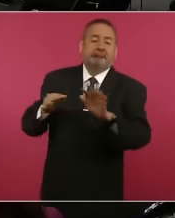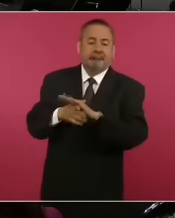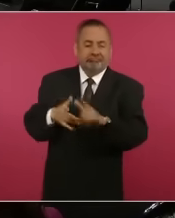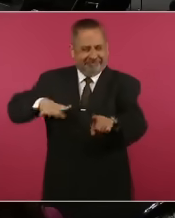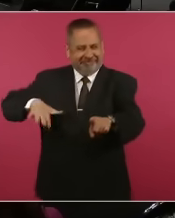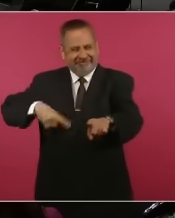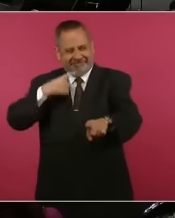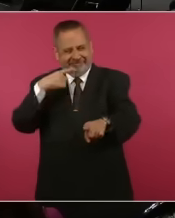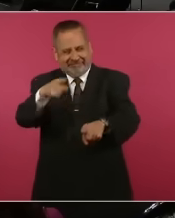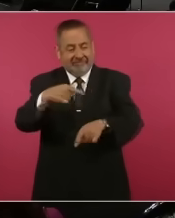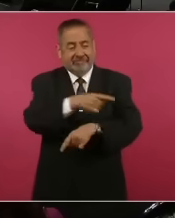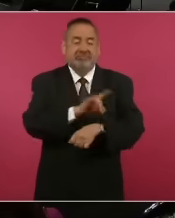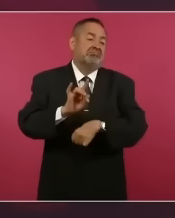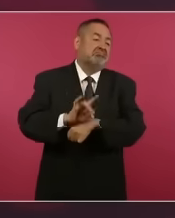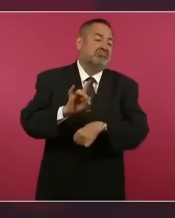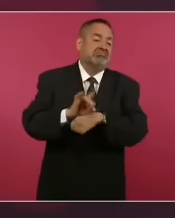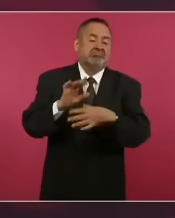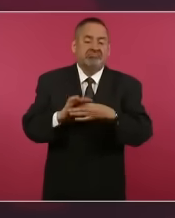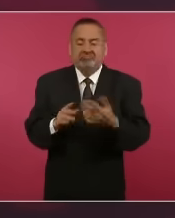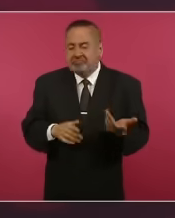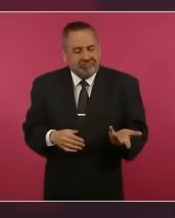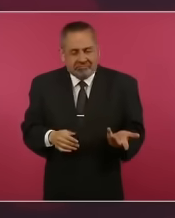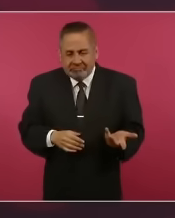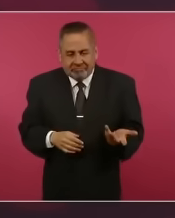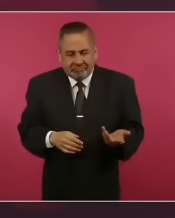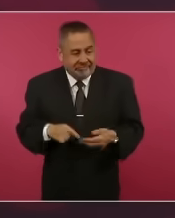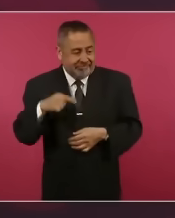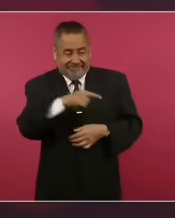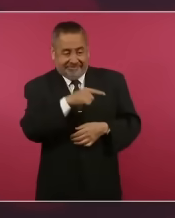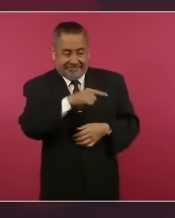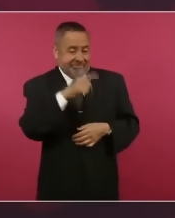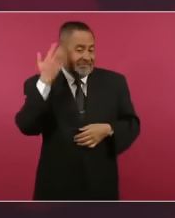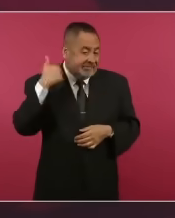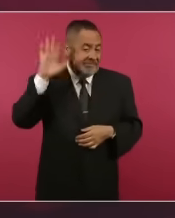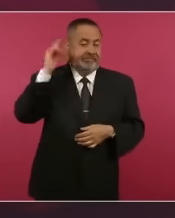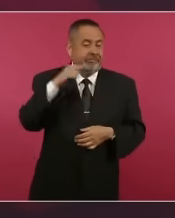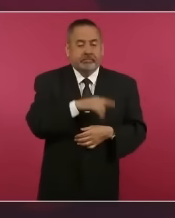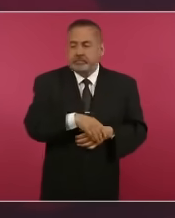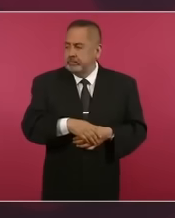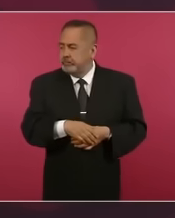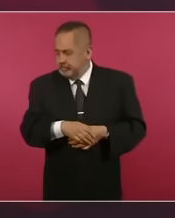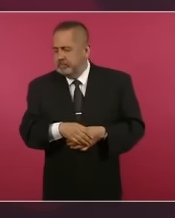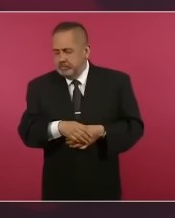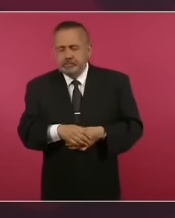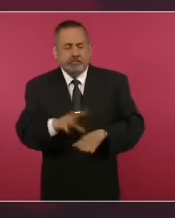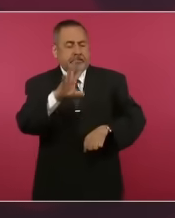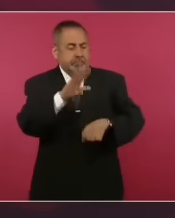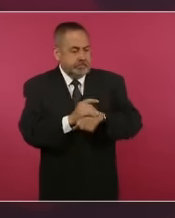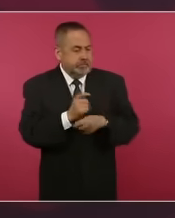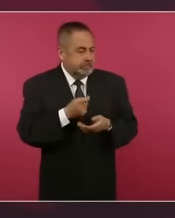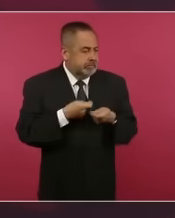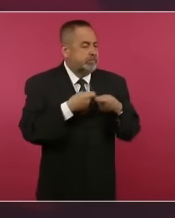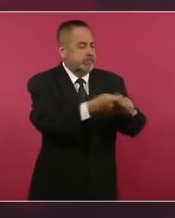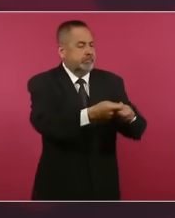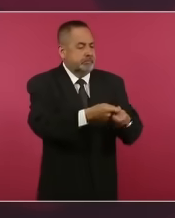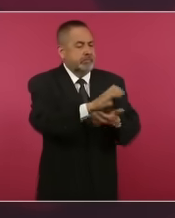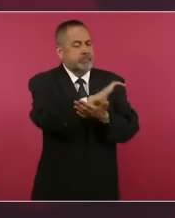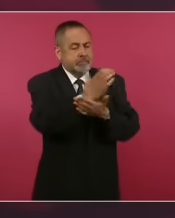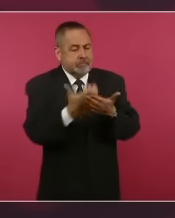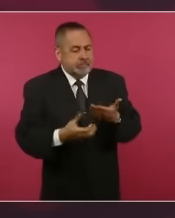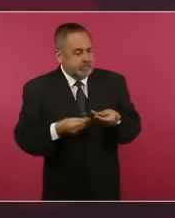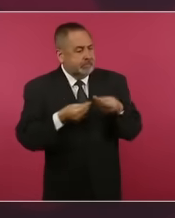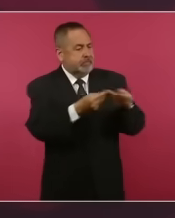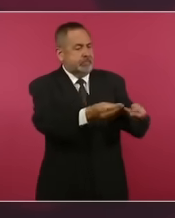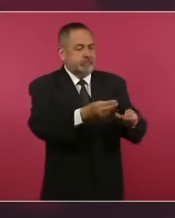mencionó, pues era la que daba los permisos para la explotación de